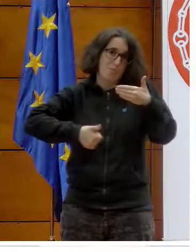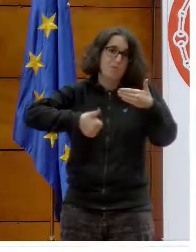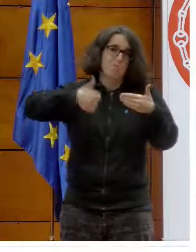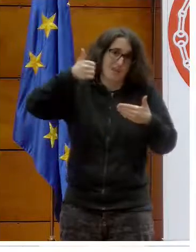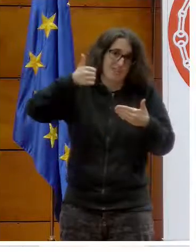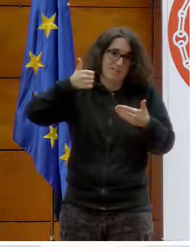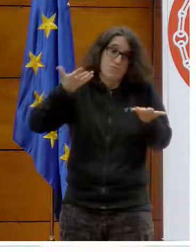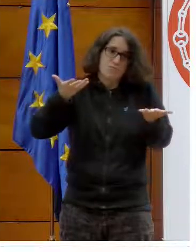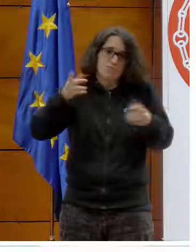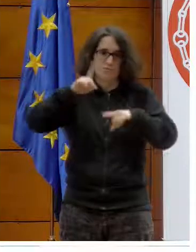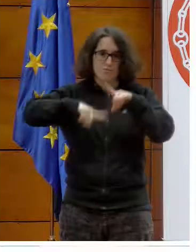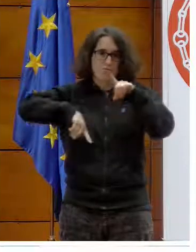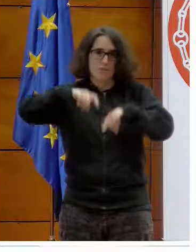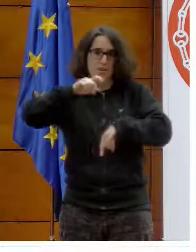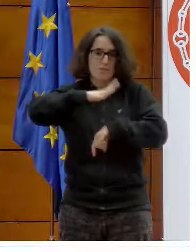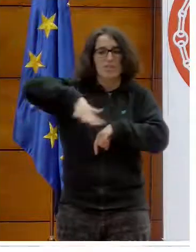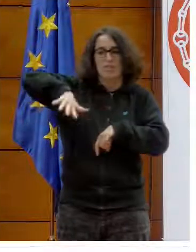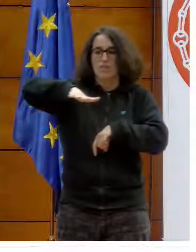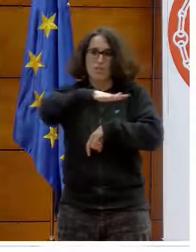dónde vayamos a realizar la terapia.